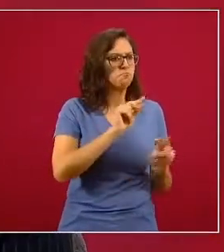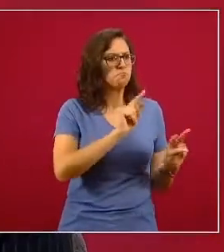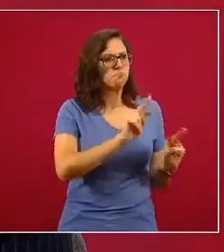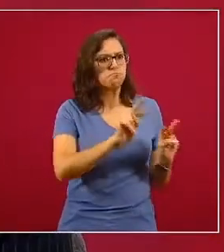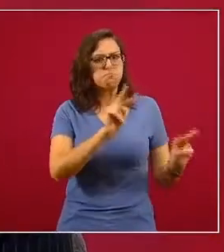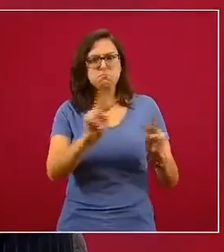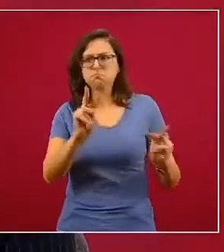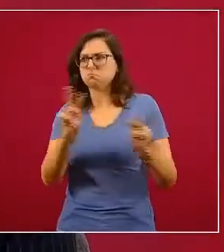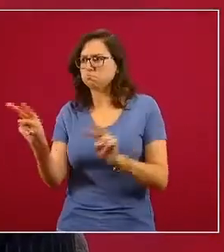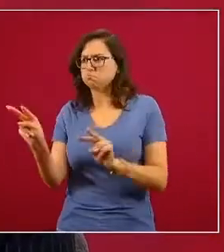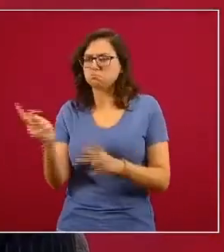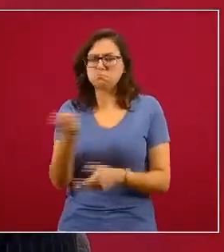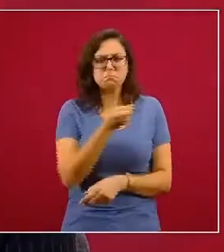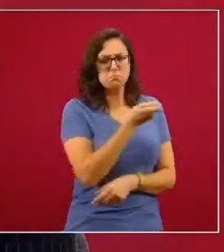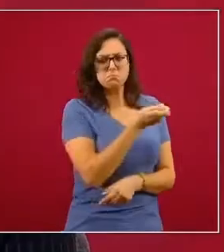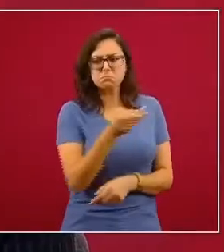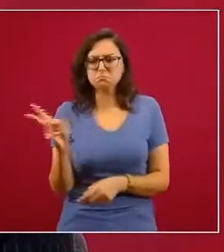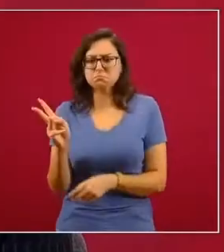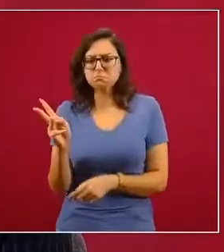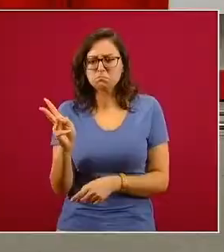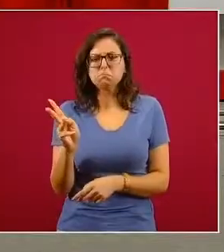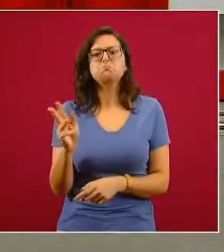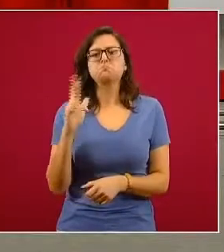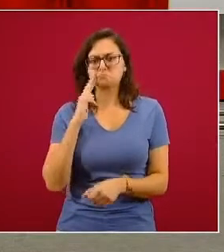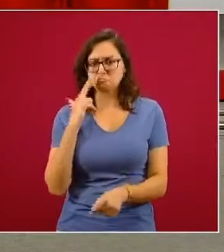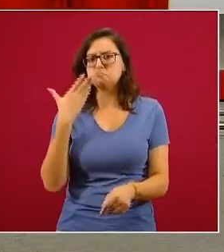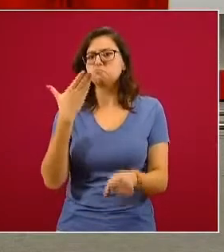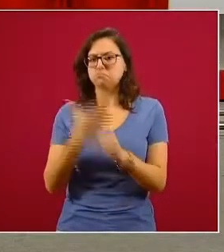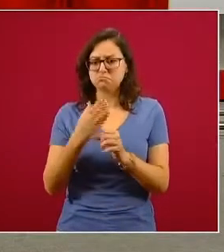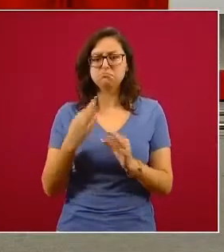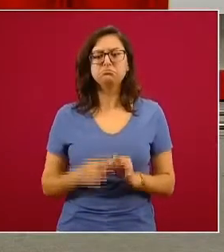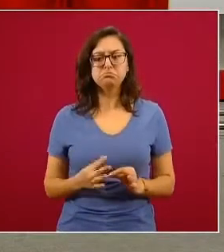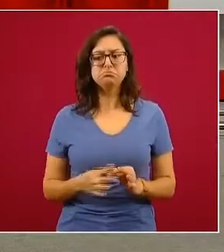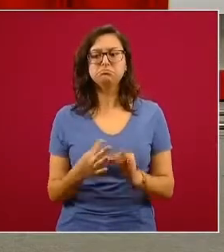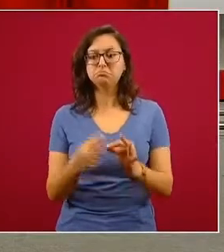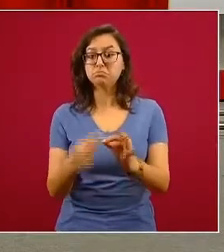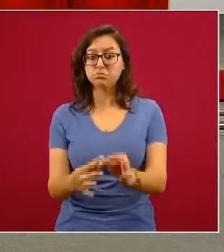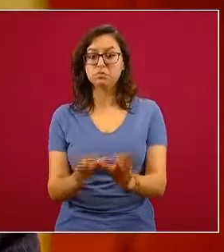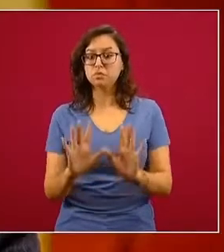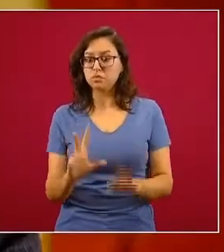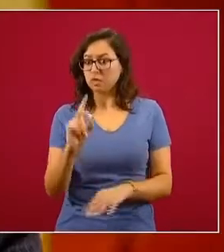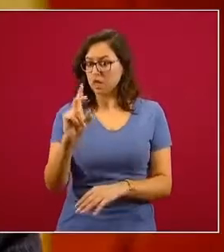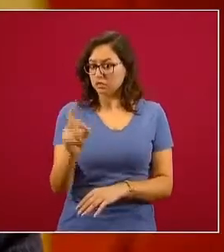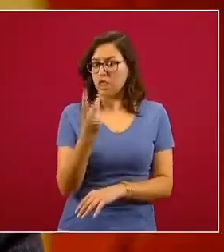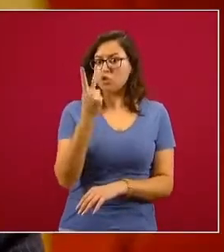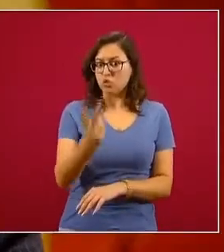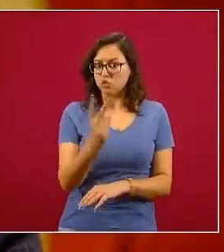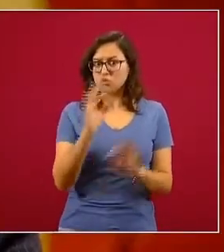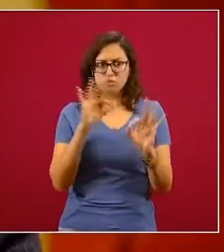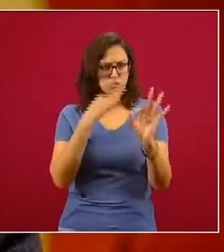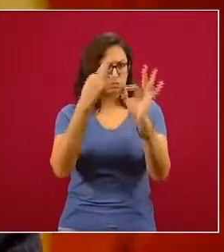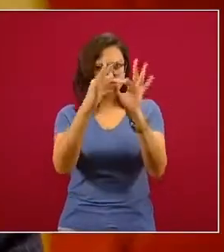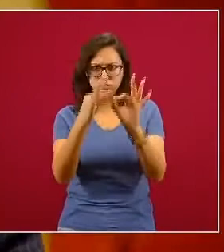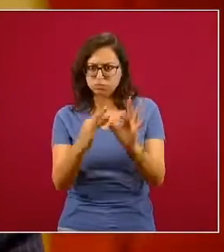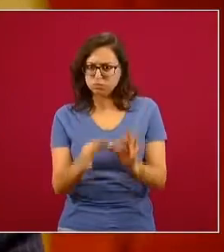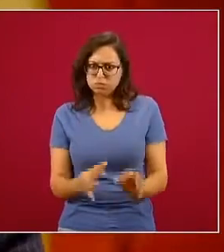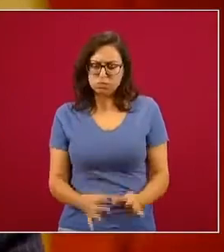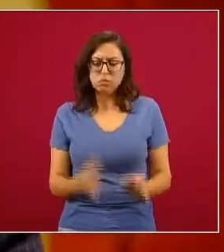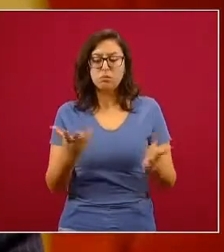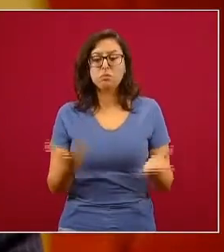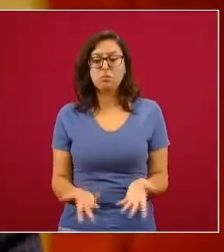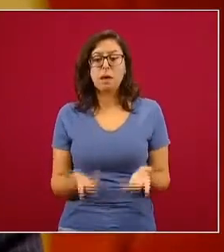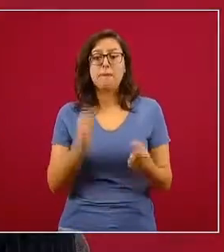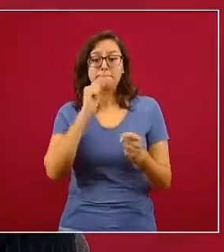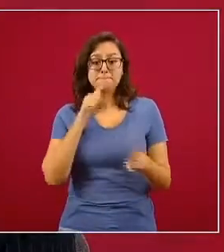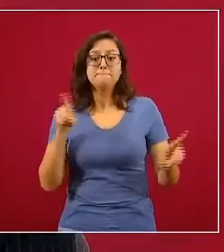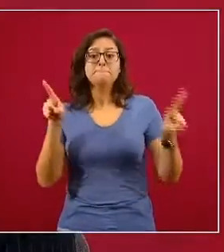una actitud de responsabilidad. Los 32, Y a lo largo de la oportunidad que hemos tenido